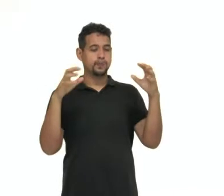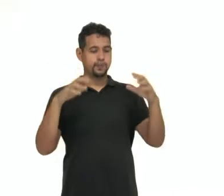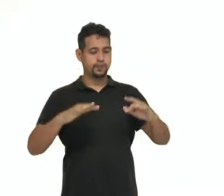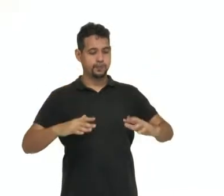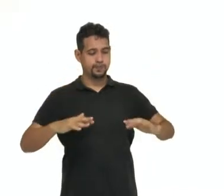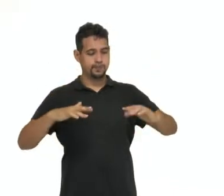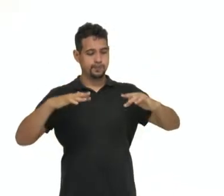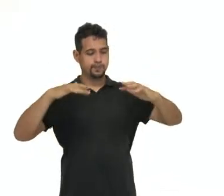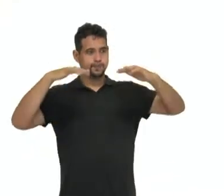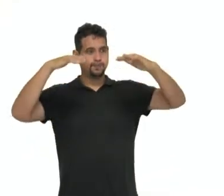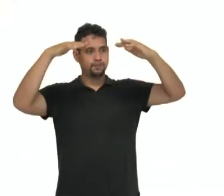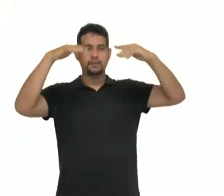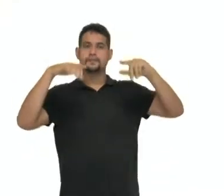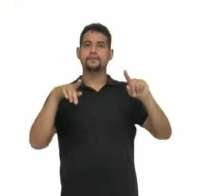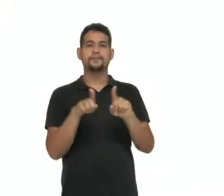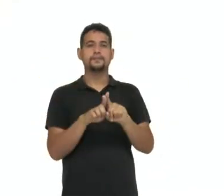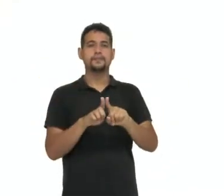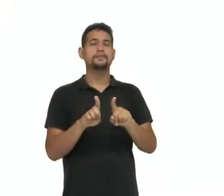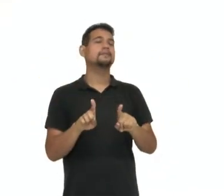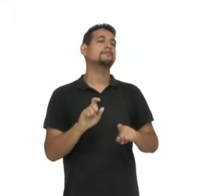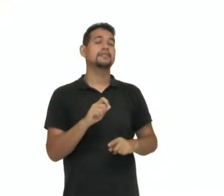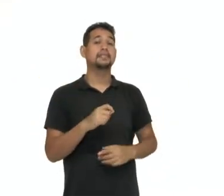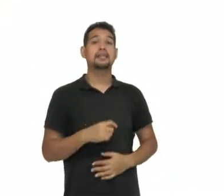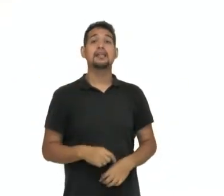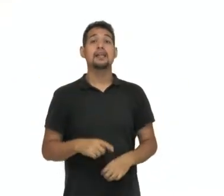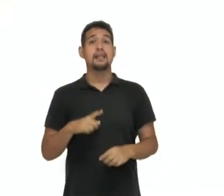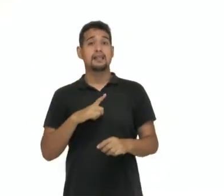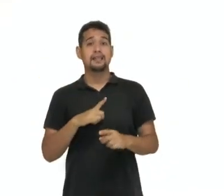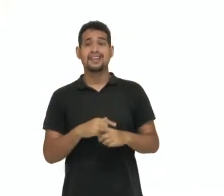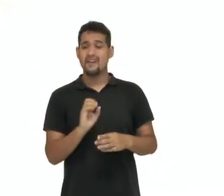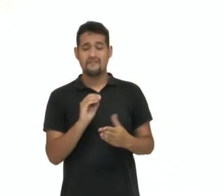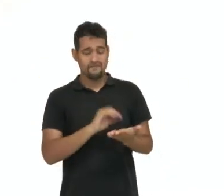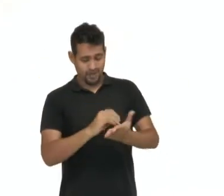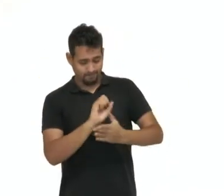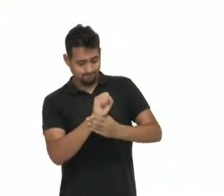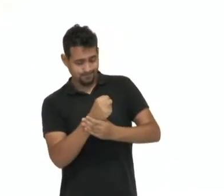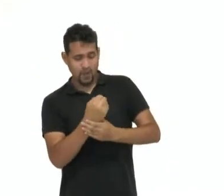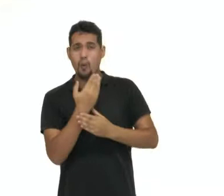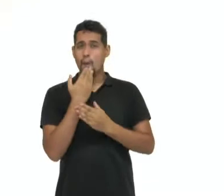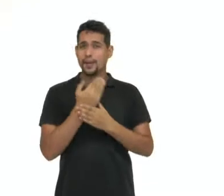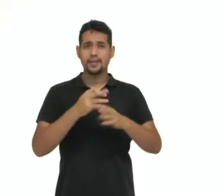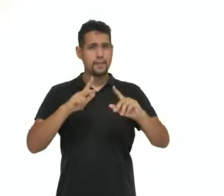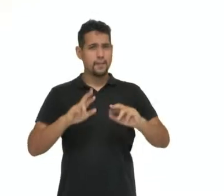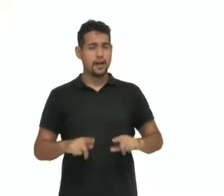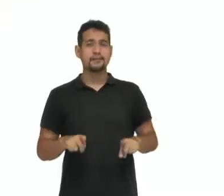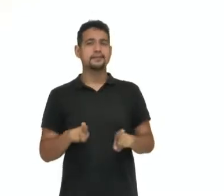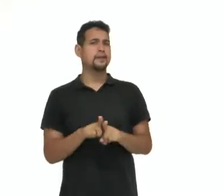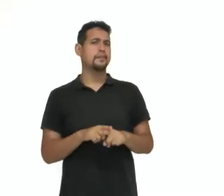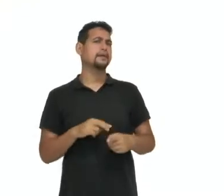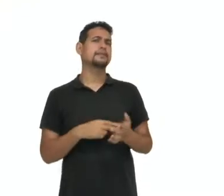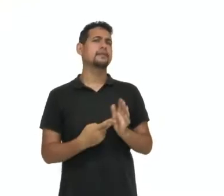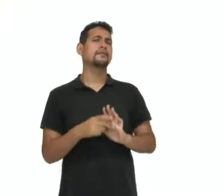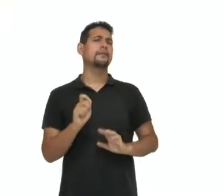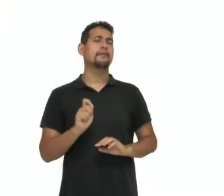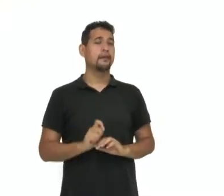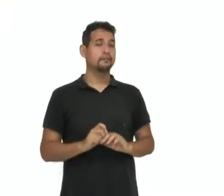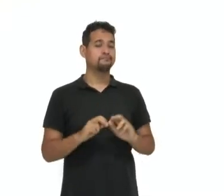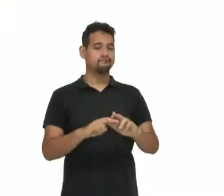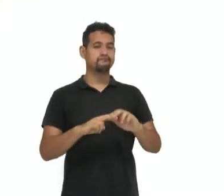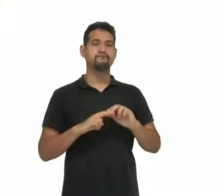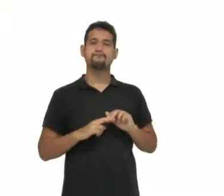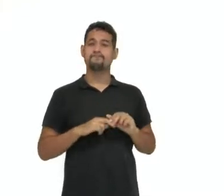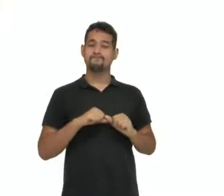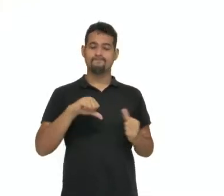nivel del mar, además de la inseguridad alimentaria, serán consecuencias del